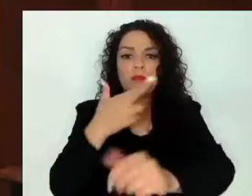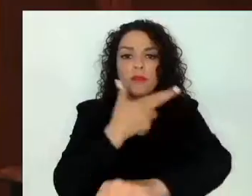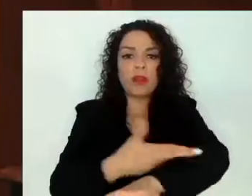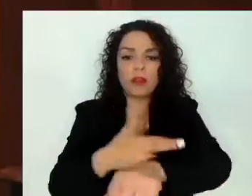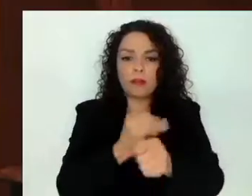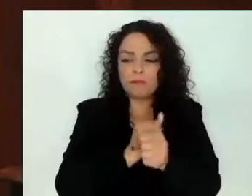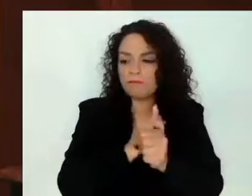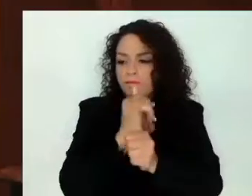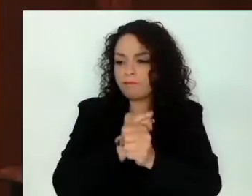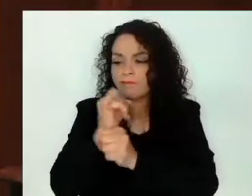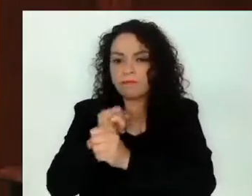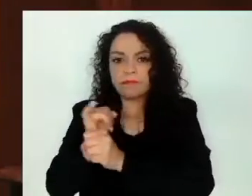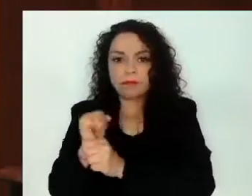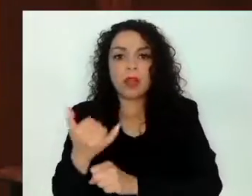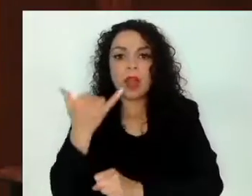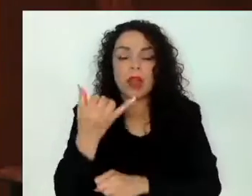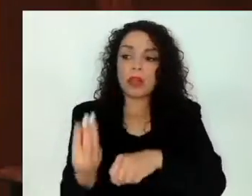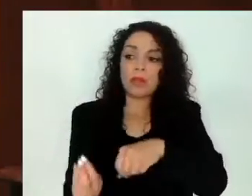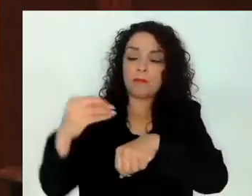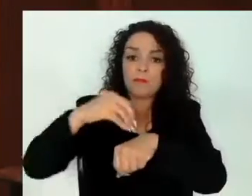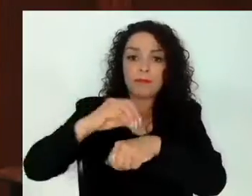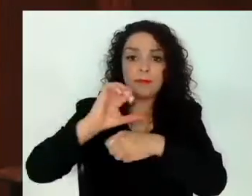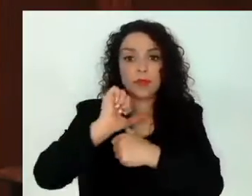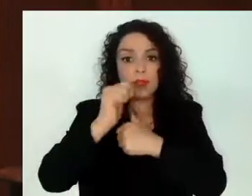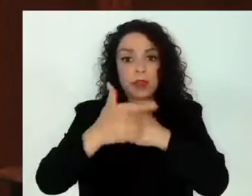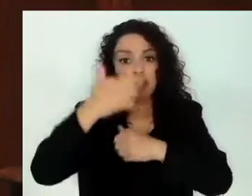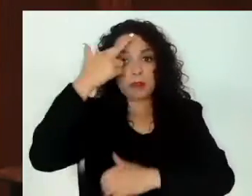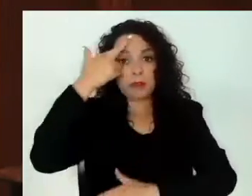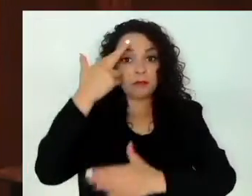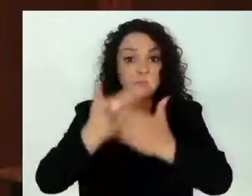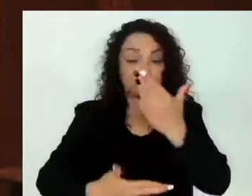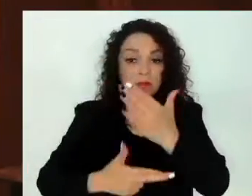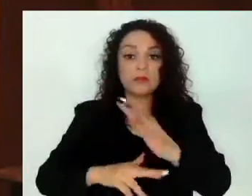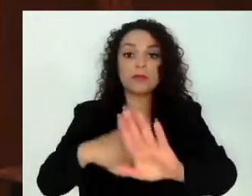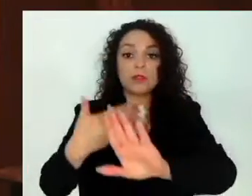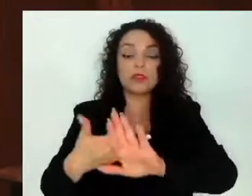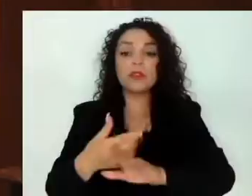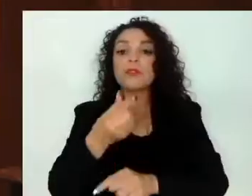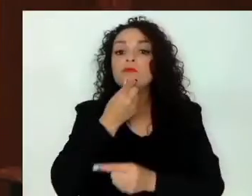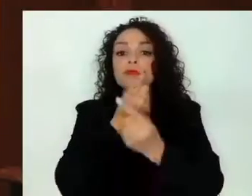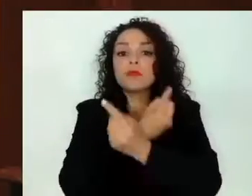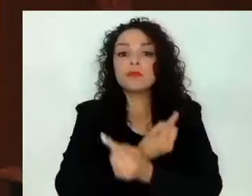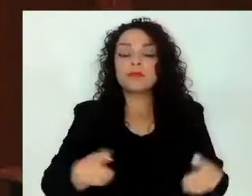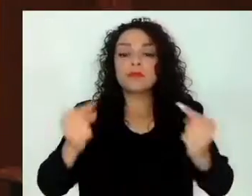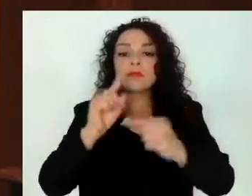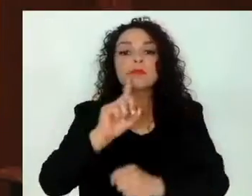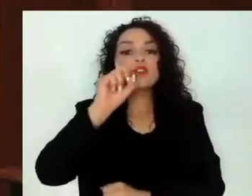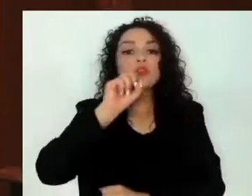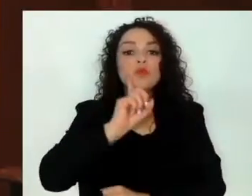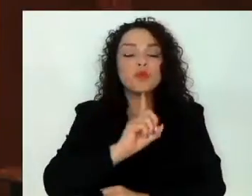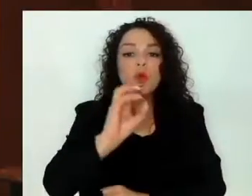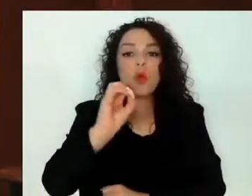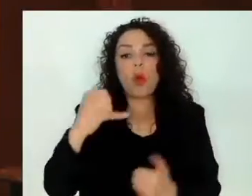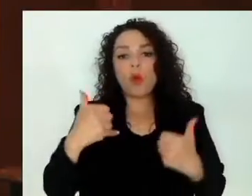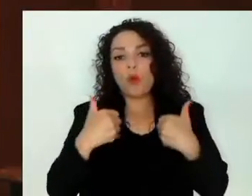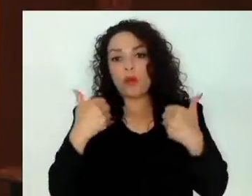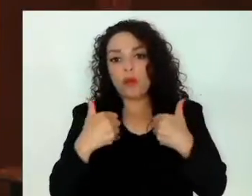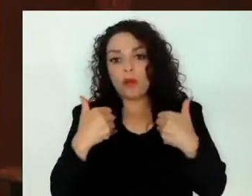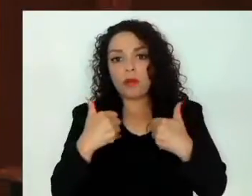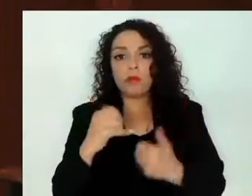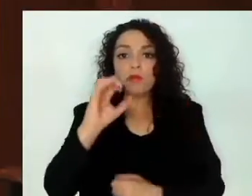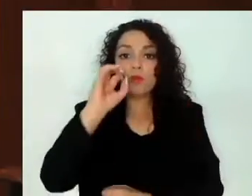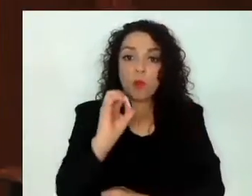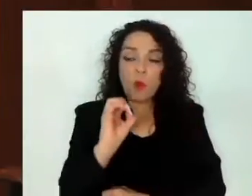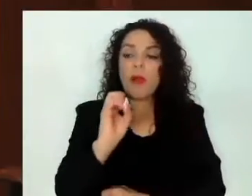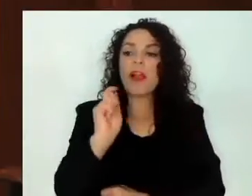incorporar agravantes cuando sea cometido en perjuicio de niñas, adolescentes o mujeres y cuando sea cometido por servidores